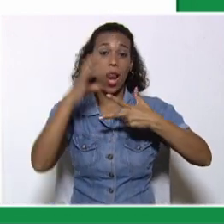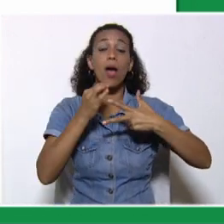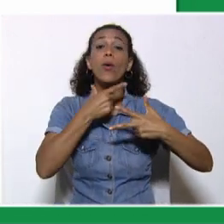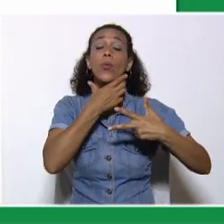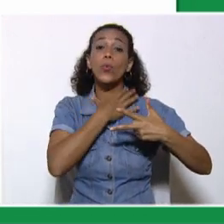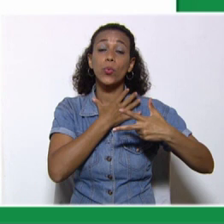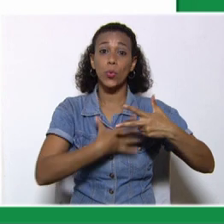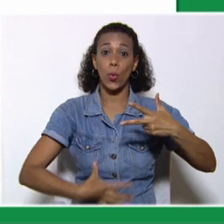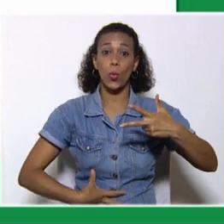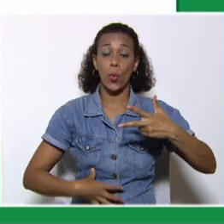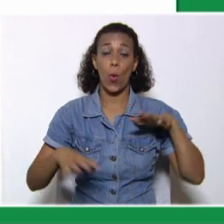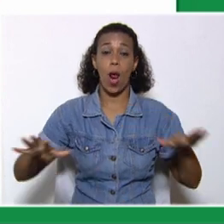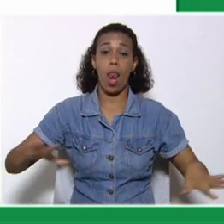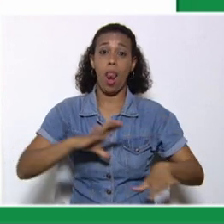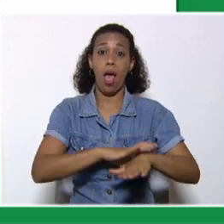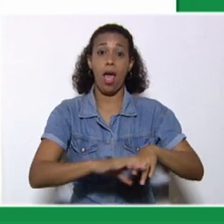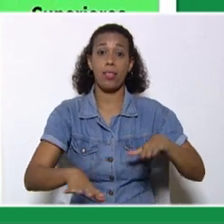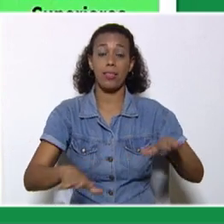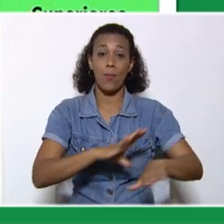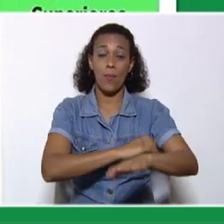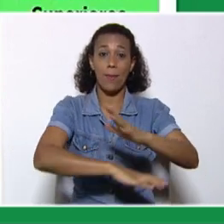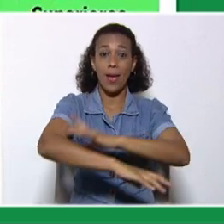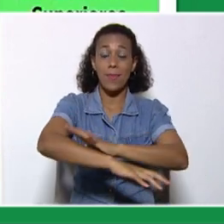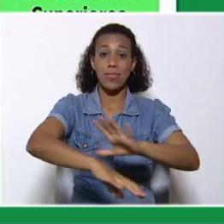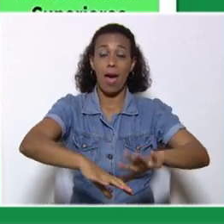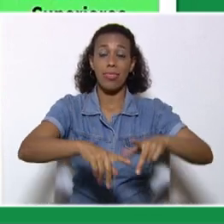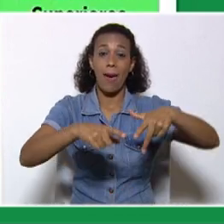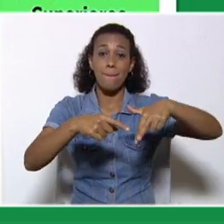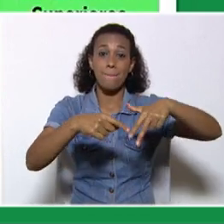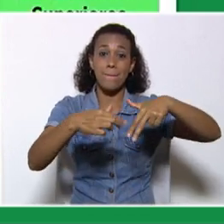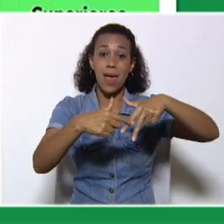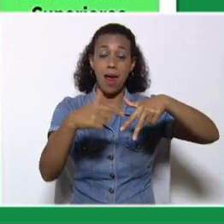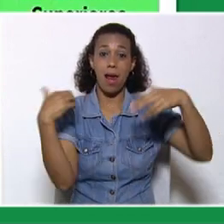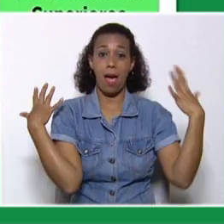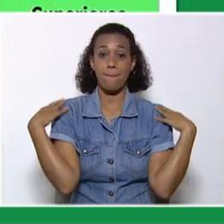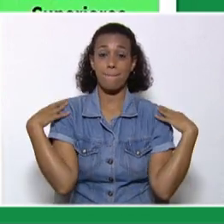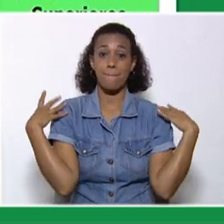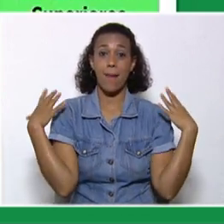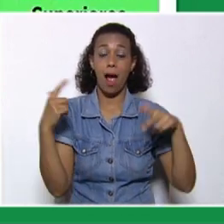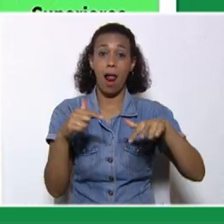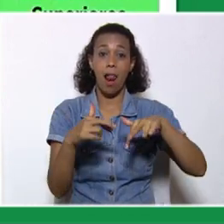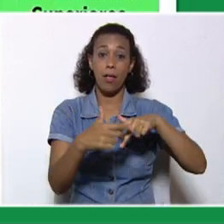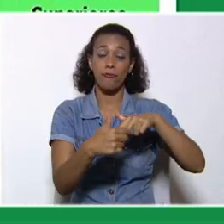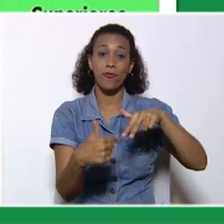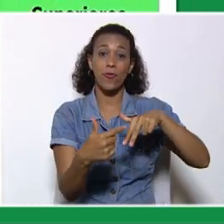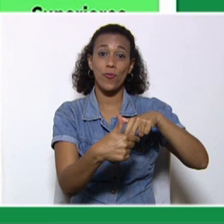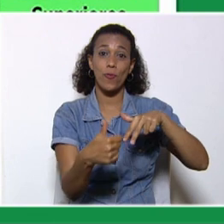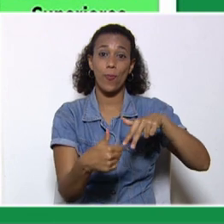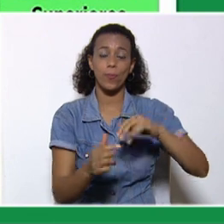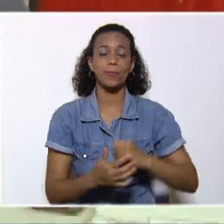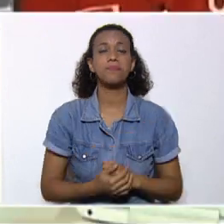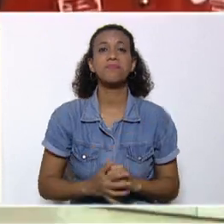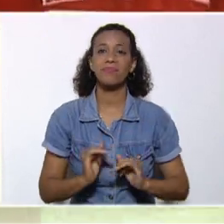cabeza, el tronco, las extremidades superiores e inferiores.